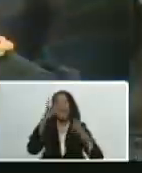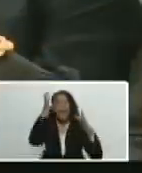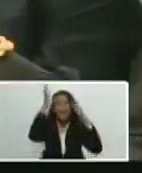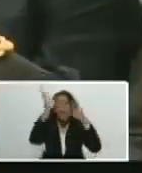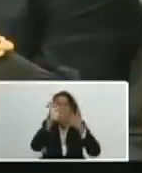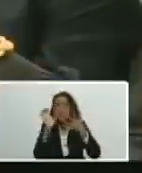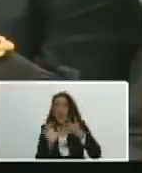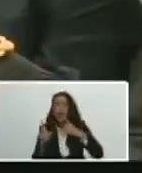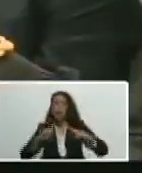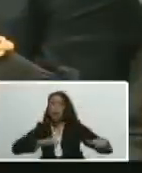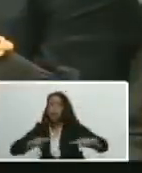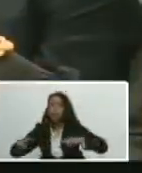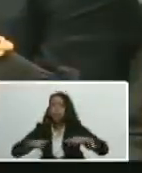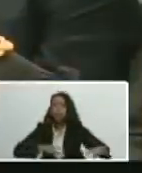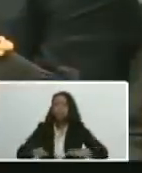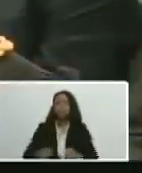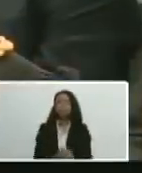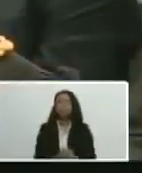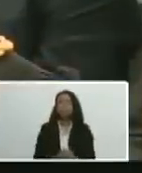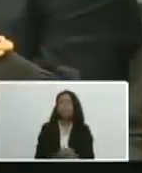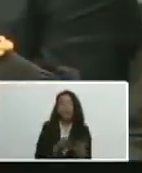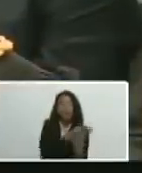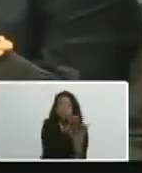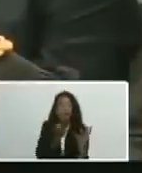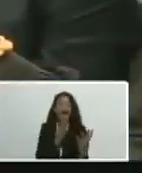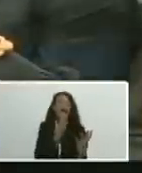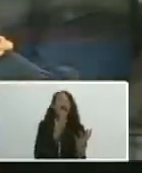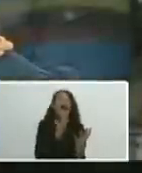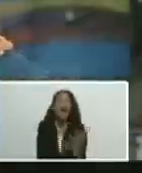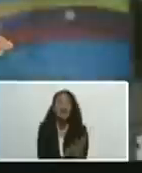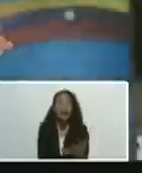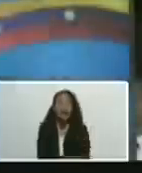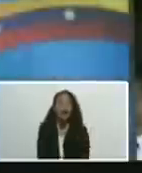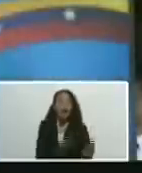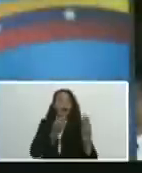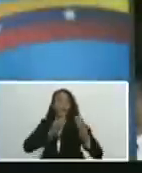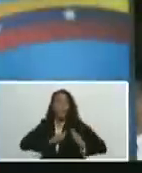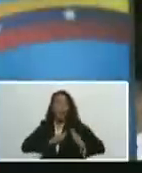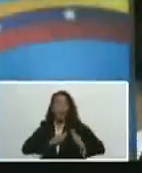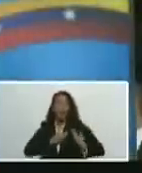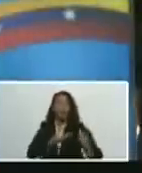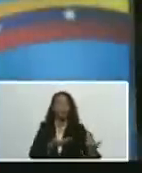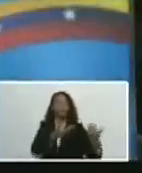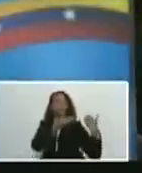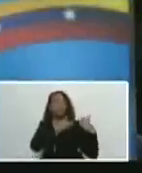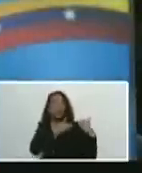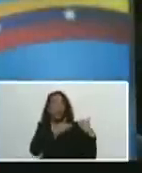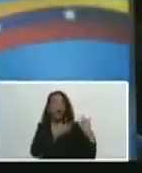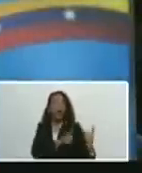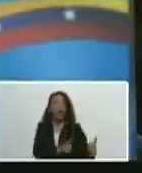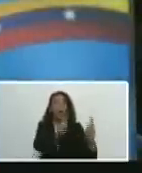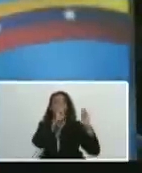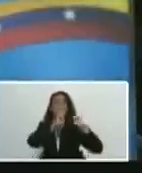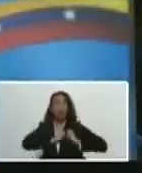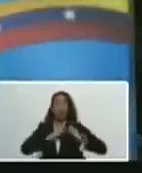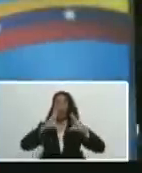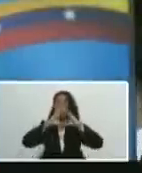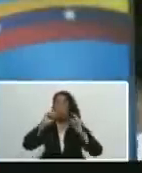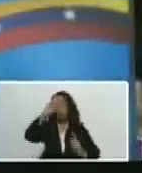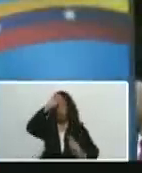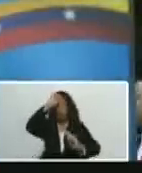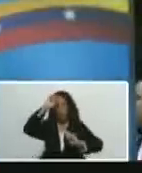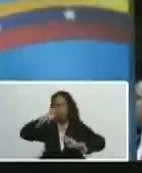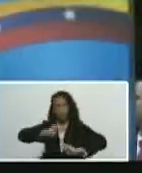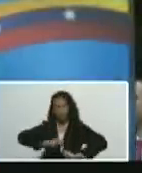Estratégico Operacional, por habernos confiado, delegado y comisionado tan honorable